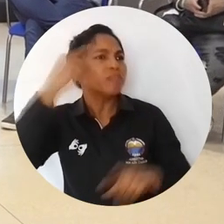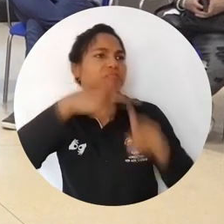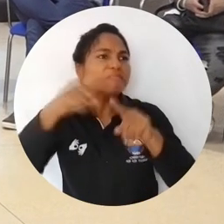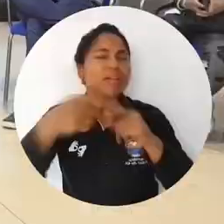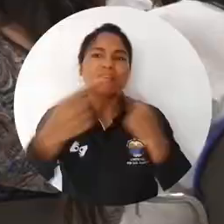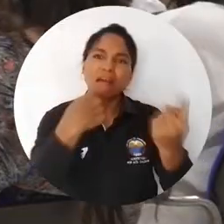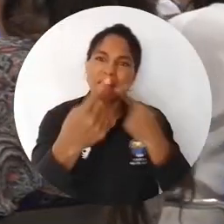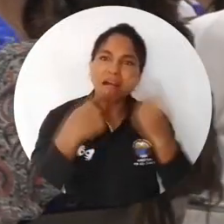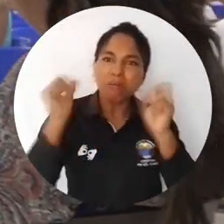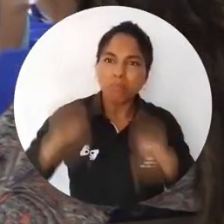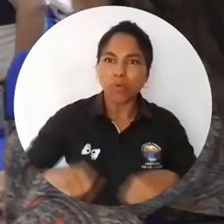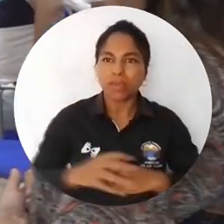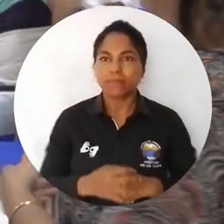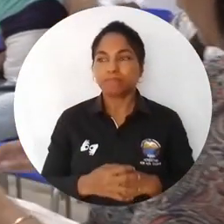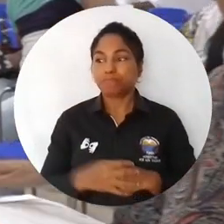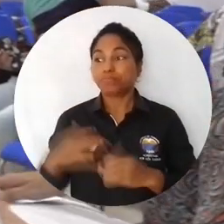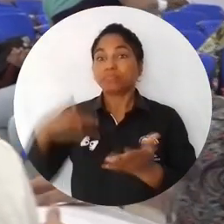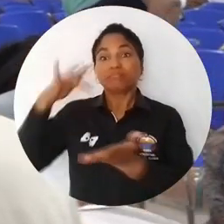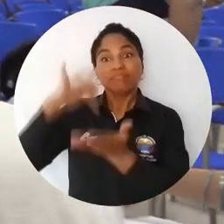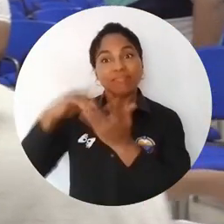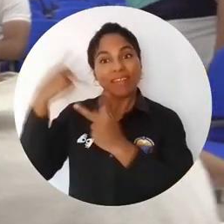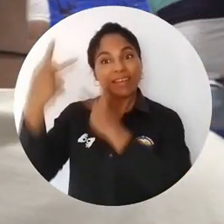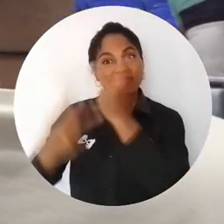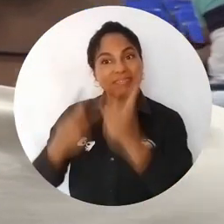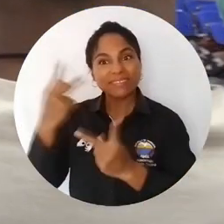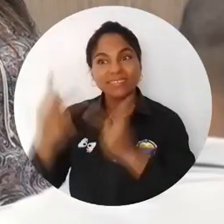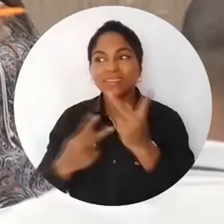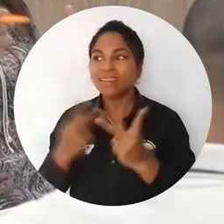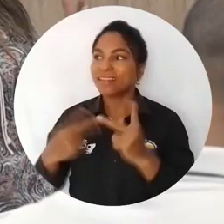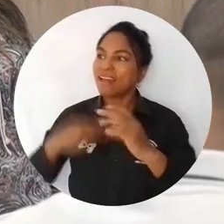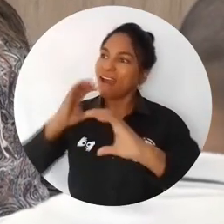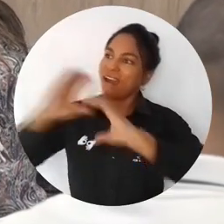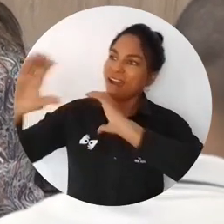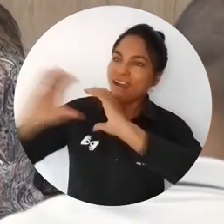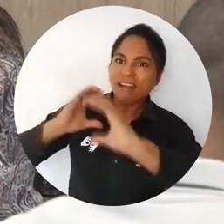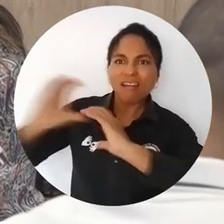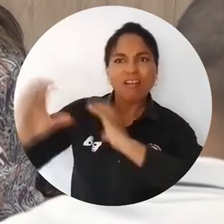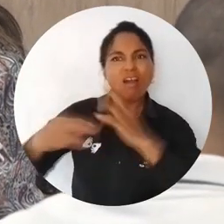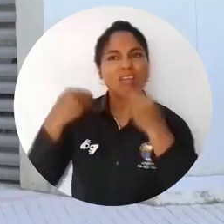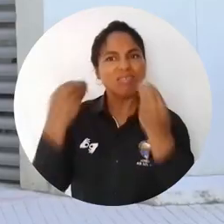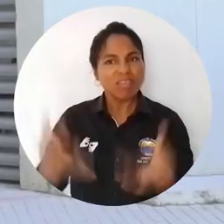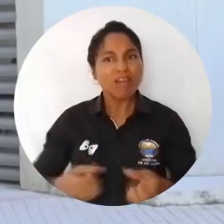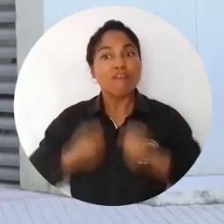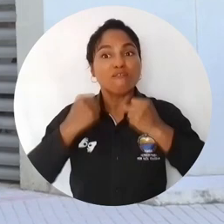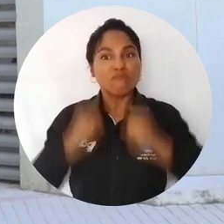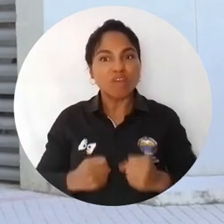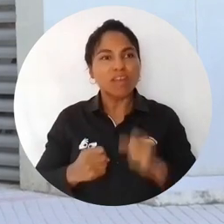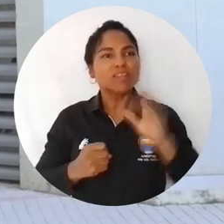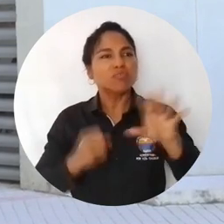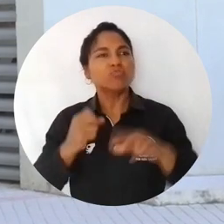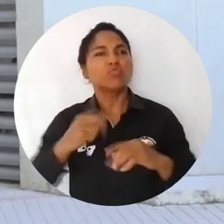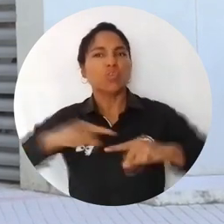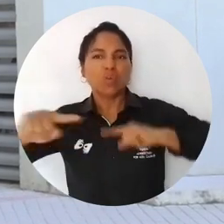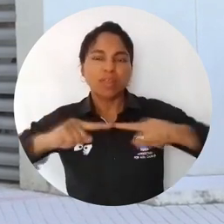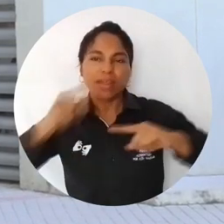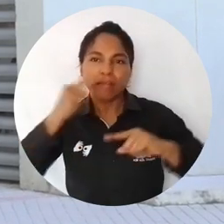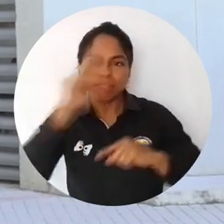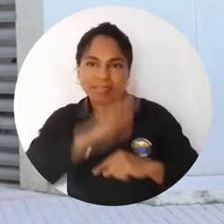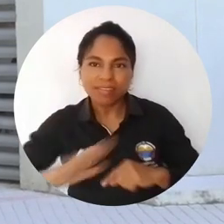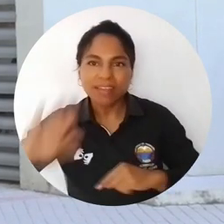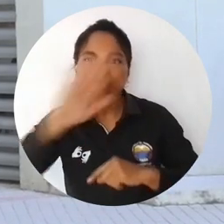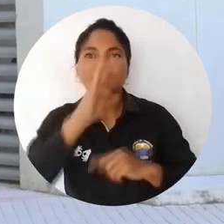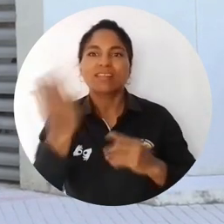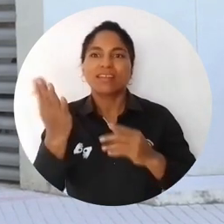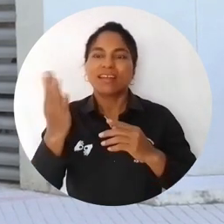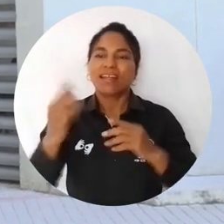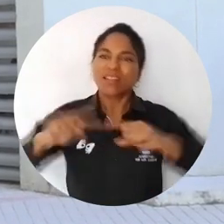espacios de socialización en los que estos puedan interactuar directamente con los actores gubernamentales. Con esta visita, los canales de comunicación se